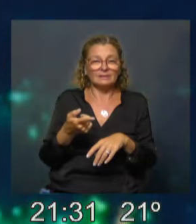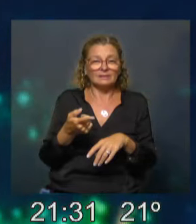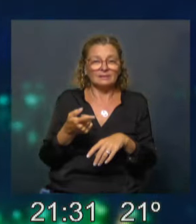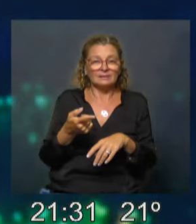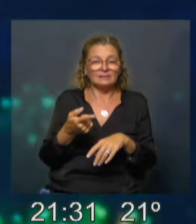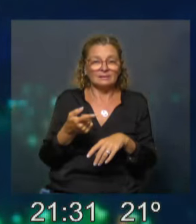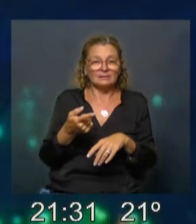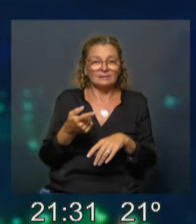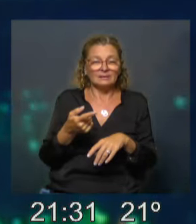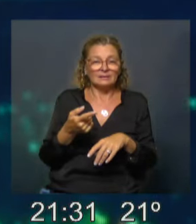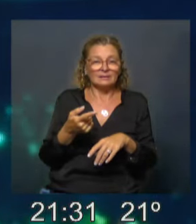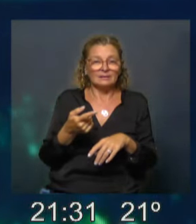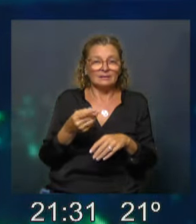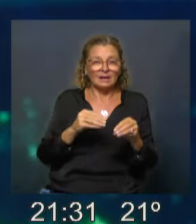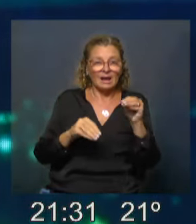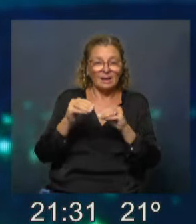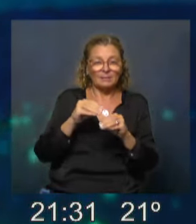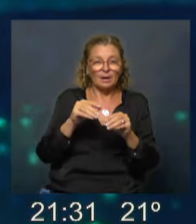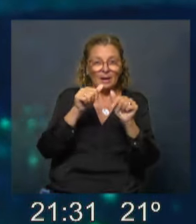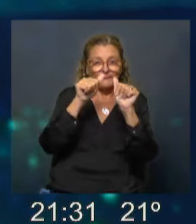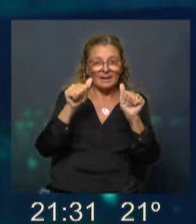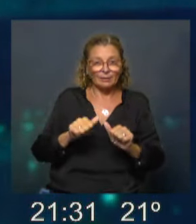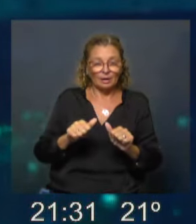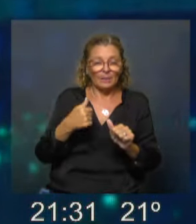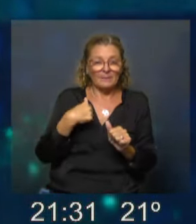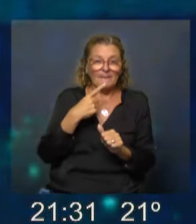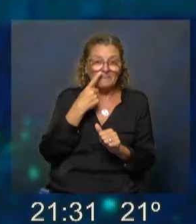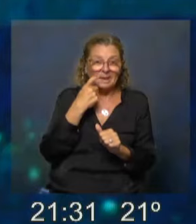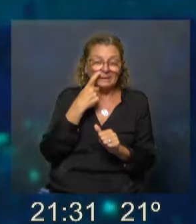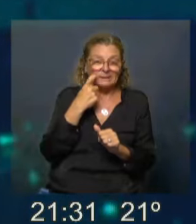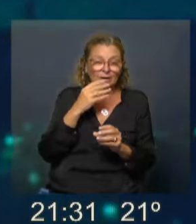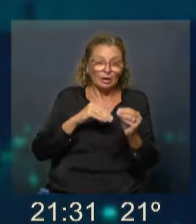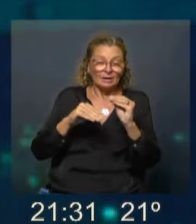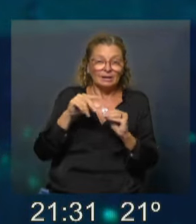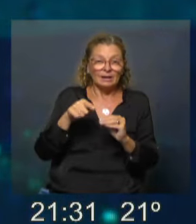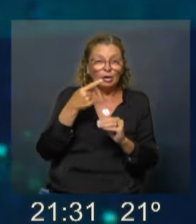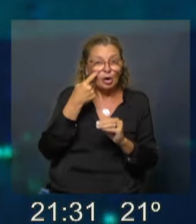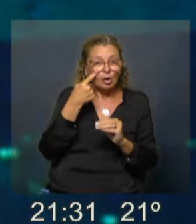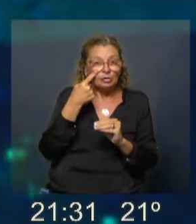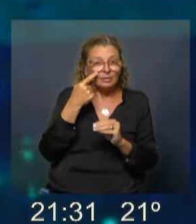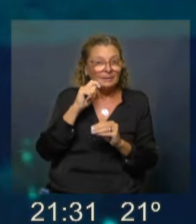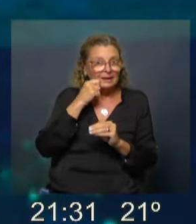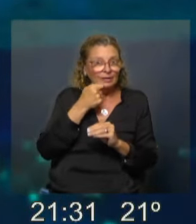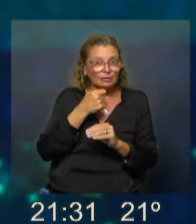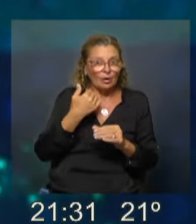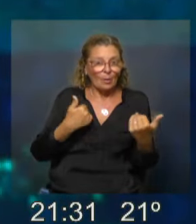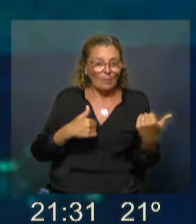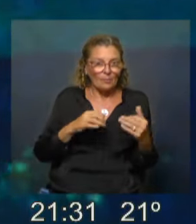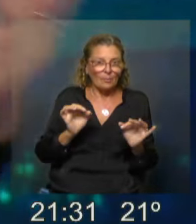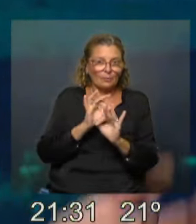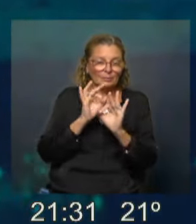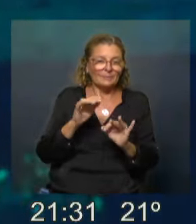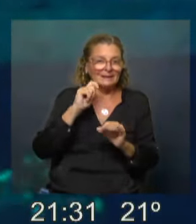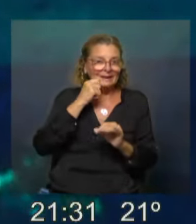evento que arma mi viejo, allá en Maldonado. Y bueno, fue ahí donde los conocí, me encantó su música, todo. Me encanta